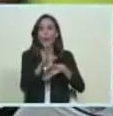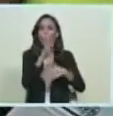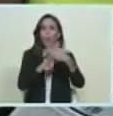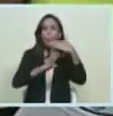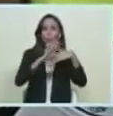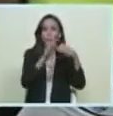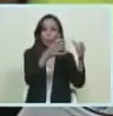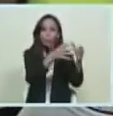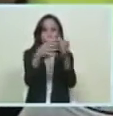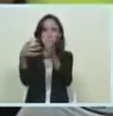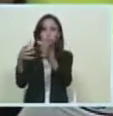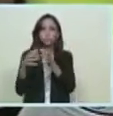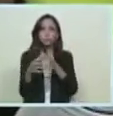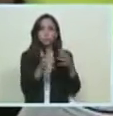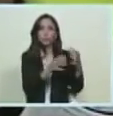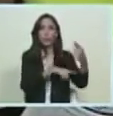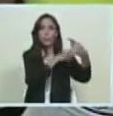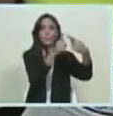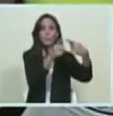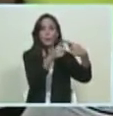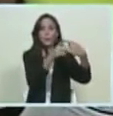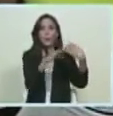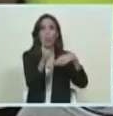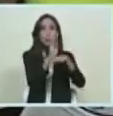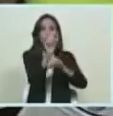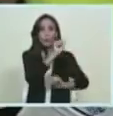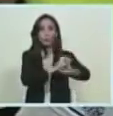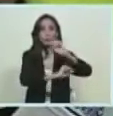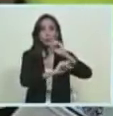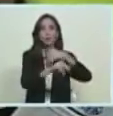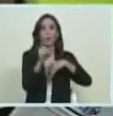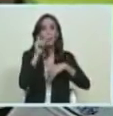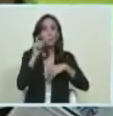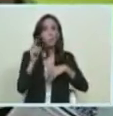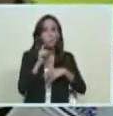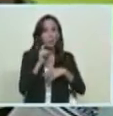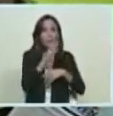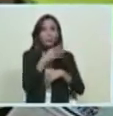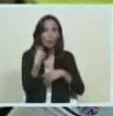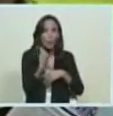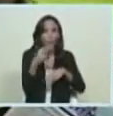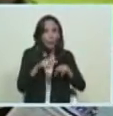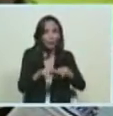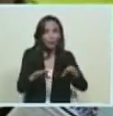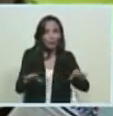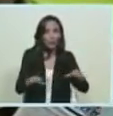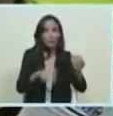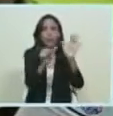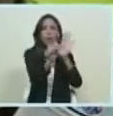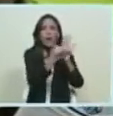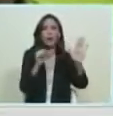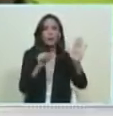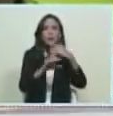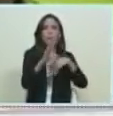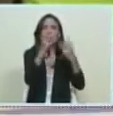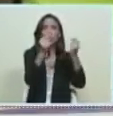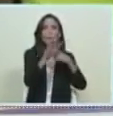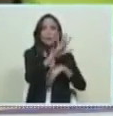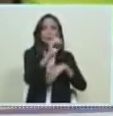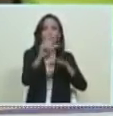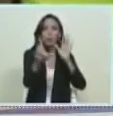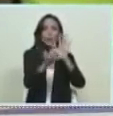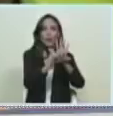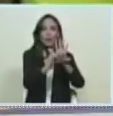áreas específicas, presidente. 1, la prevención del embarazo a temprana edad, presidente. Según el artículo número 50 de la